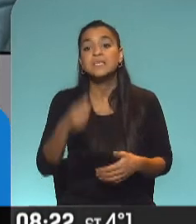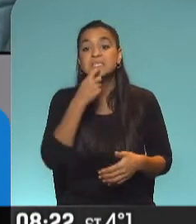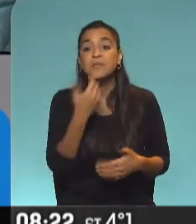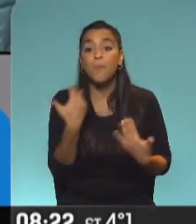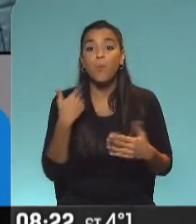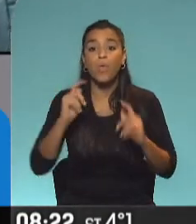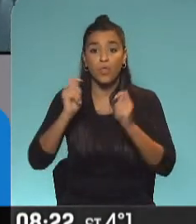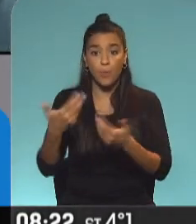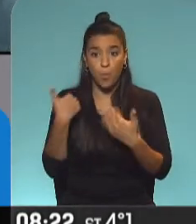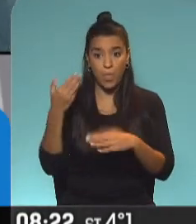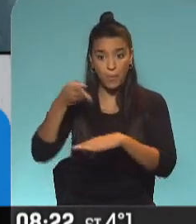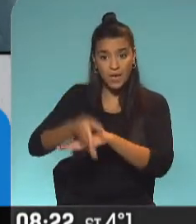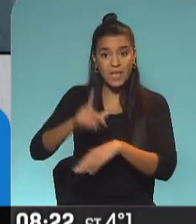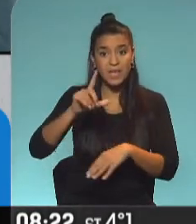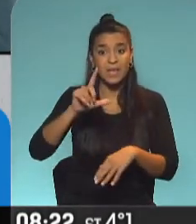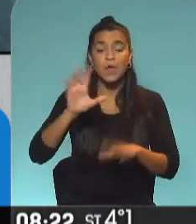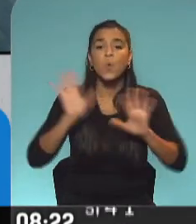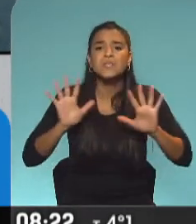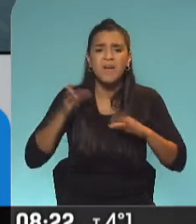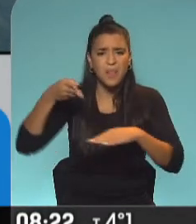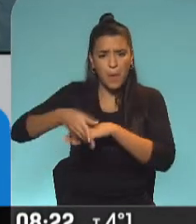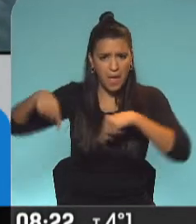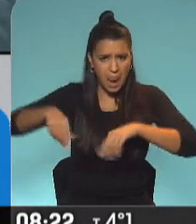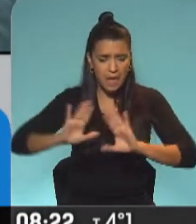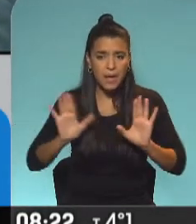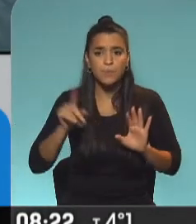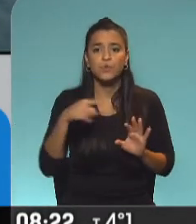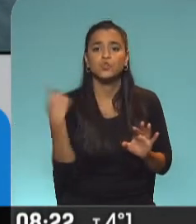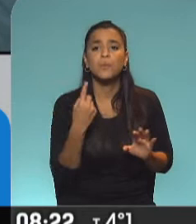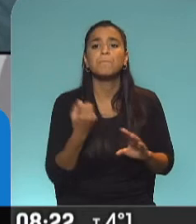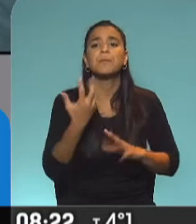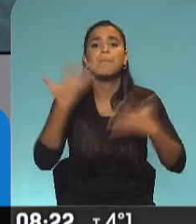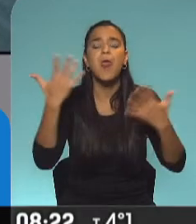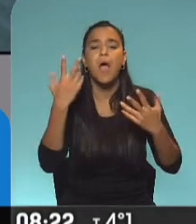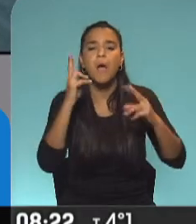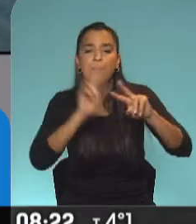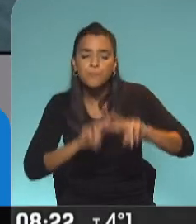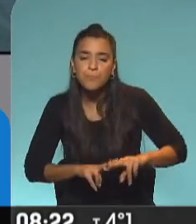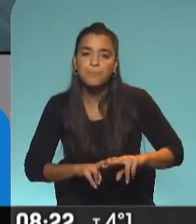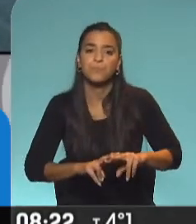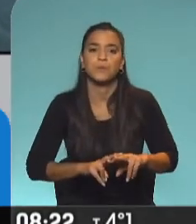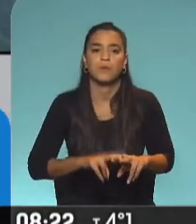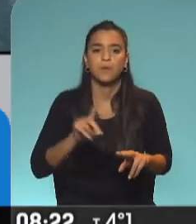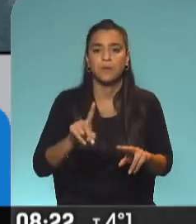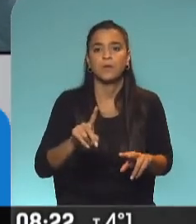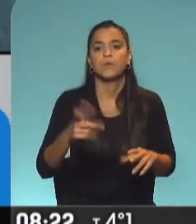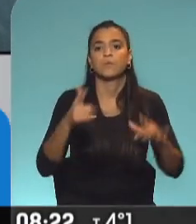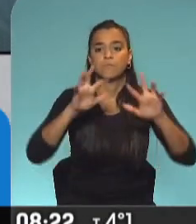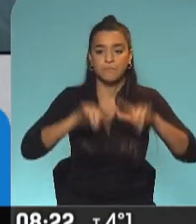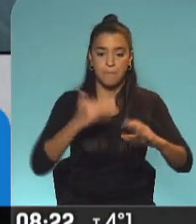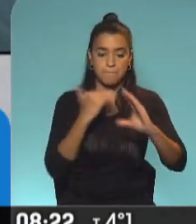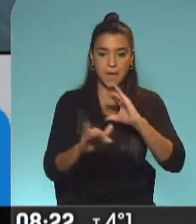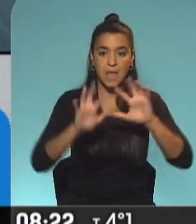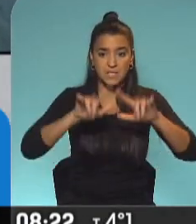venir acá al Clínicas. No, no hace falta que vengan acá. Hacemos una primera evaluación a través de un correo electrónico, nos